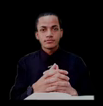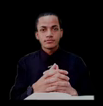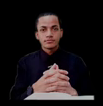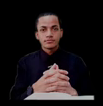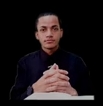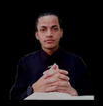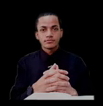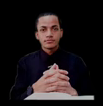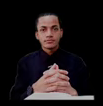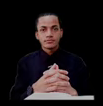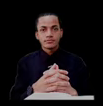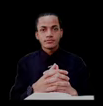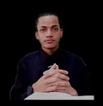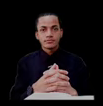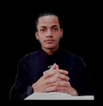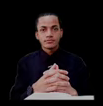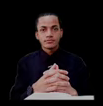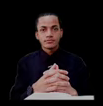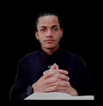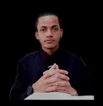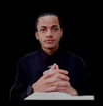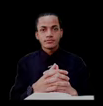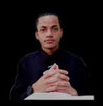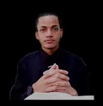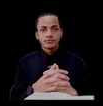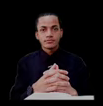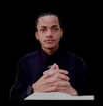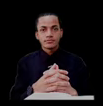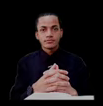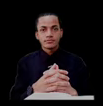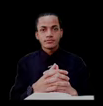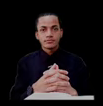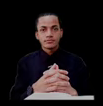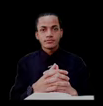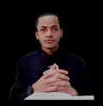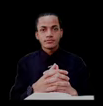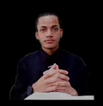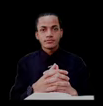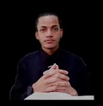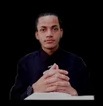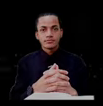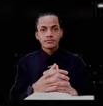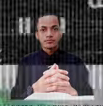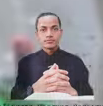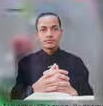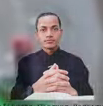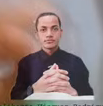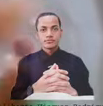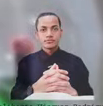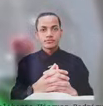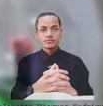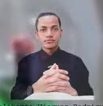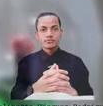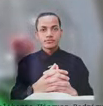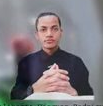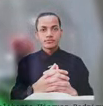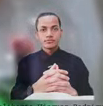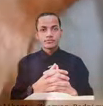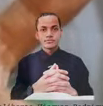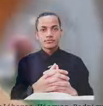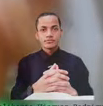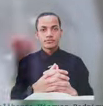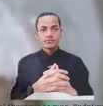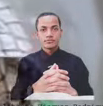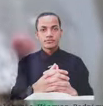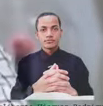evolutivas similares en los homínidos africanos contemporáneos, no solo en el linaje de los homínidos. Además de lo que afirman estos dos